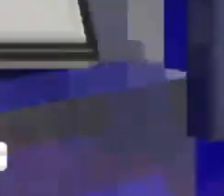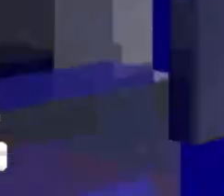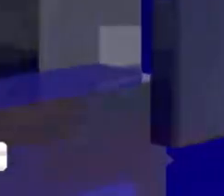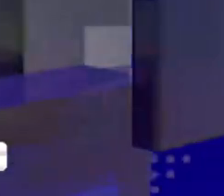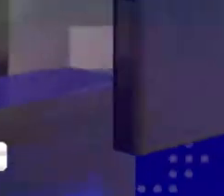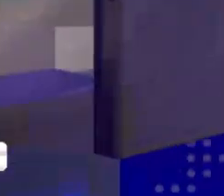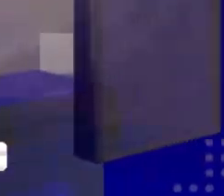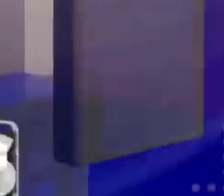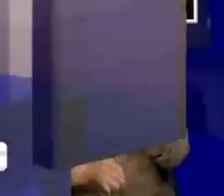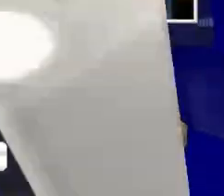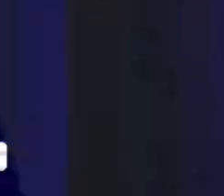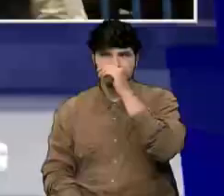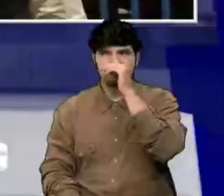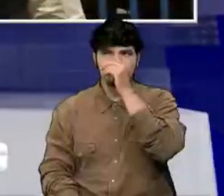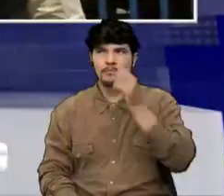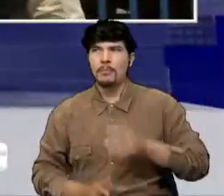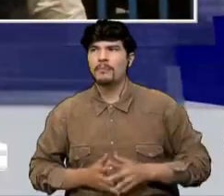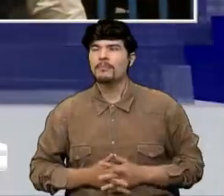adelante.